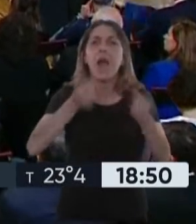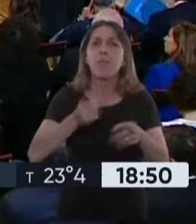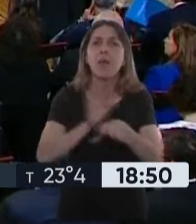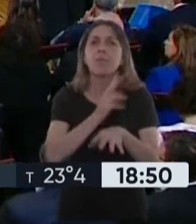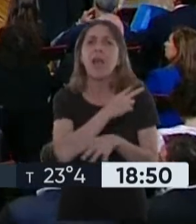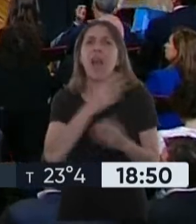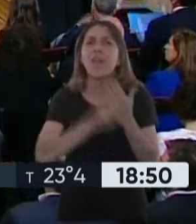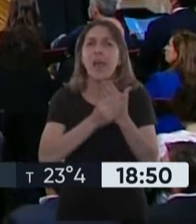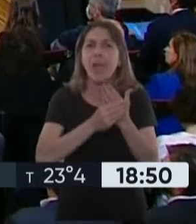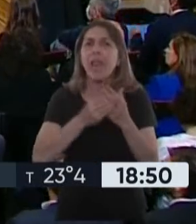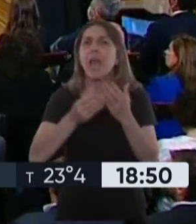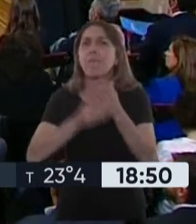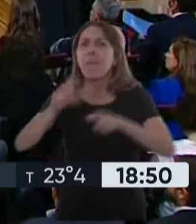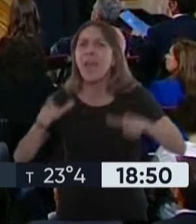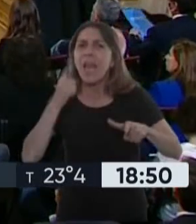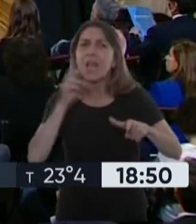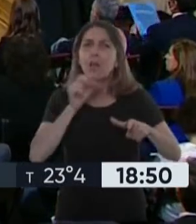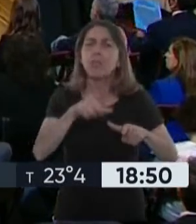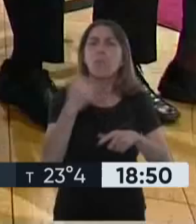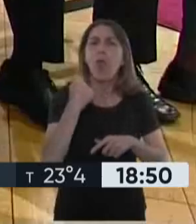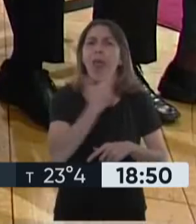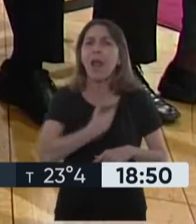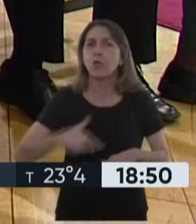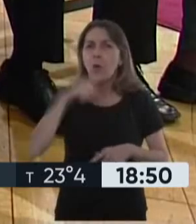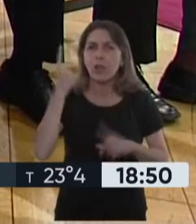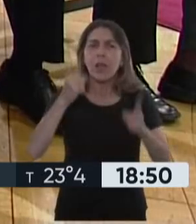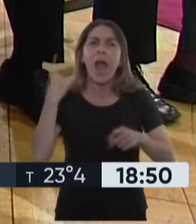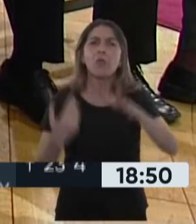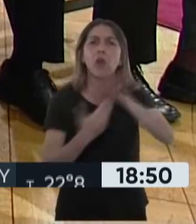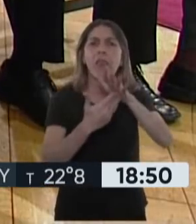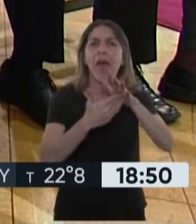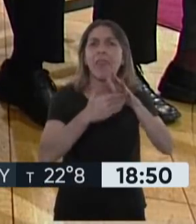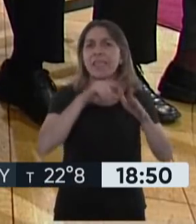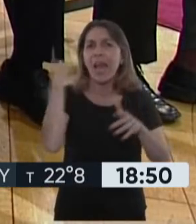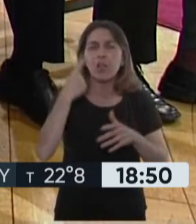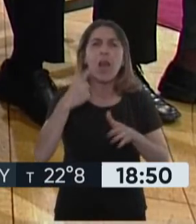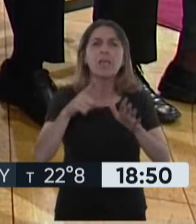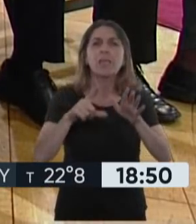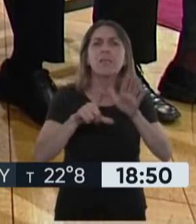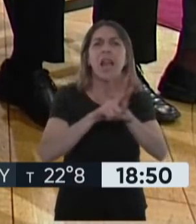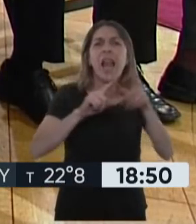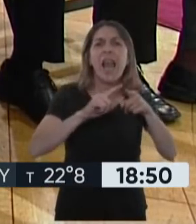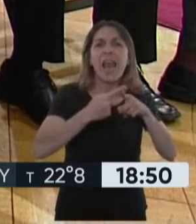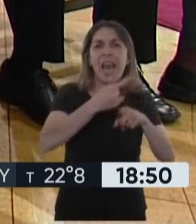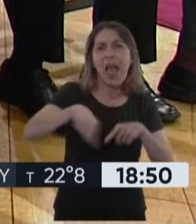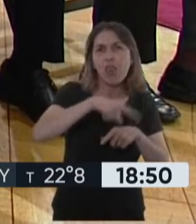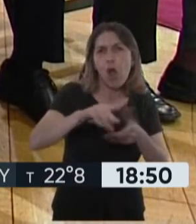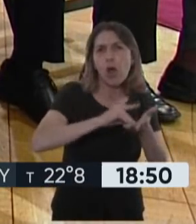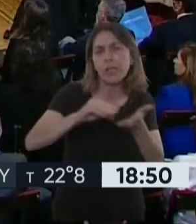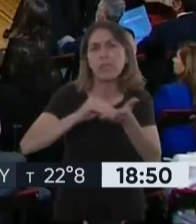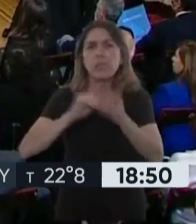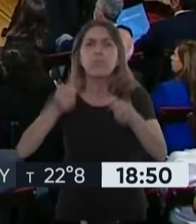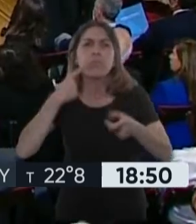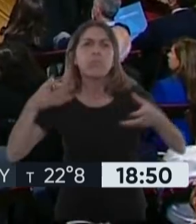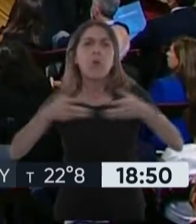señores ministros y ministras del Poder Ejecutivo Nacional, autoridades nacionales, legisladoras, legisladores, autoridades de la